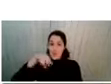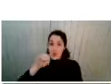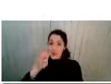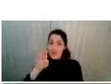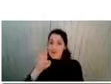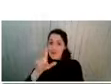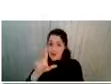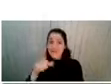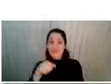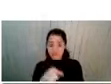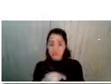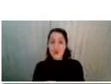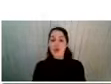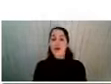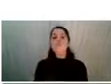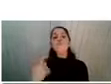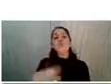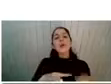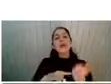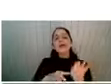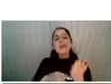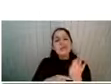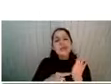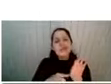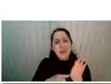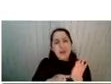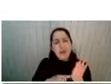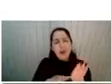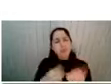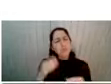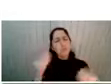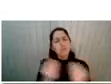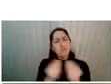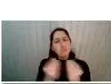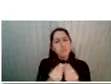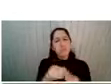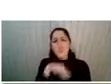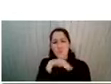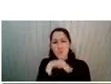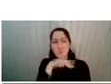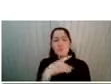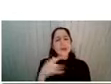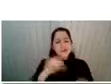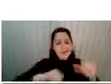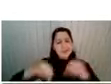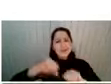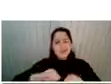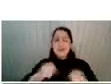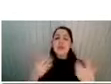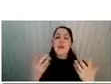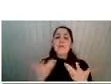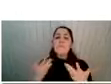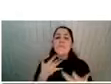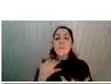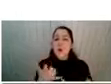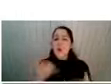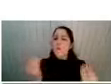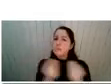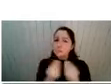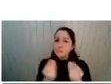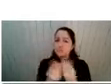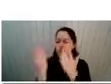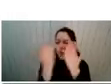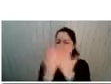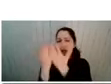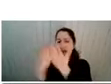mucho, y por eso, y se utiliza mucho en ciencia. Muchos estudios necesitan esta amplificación, básicamente es